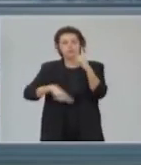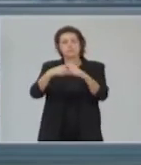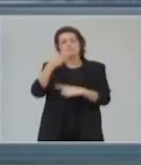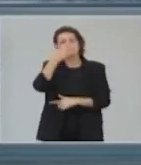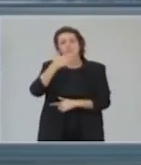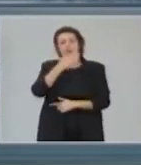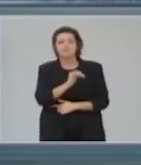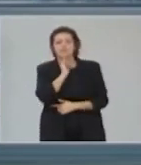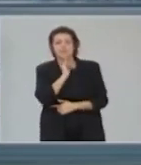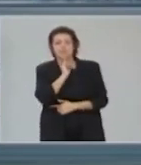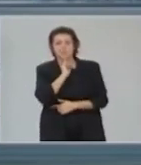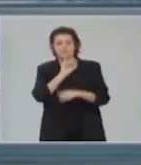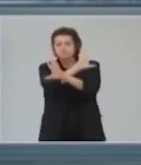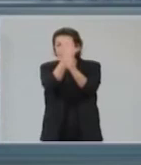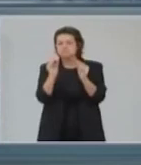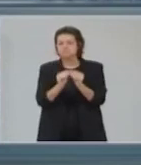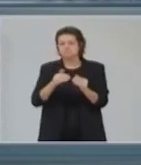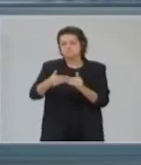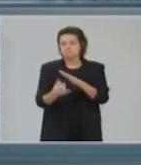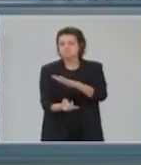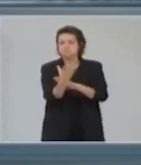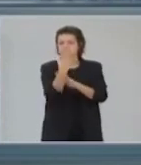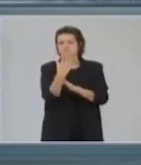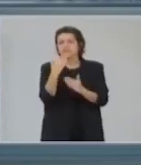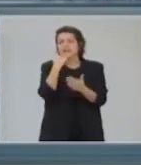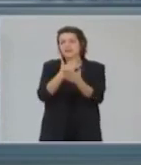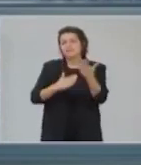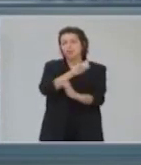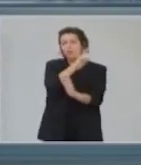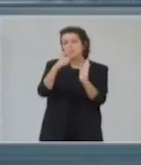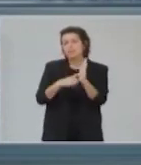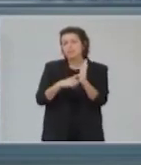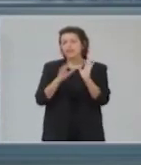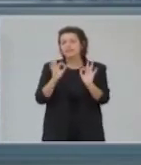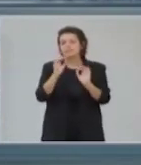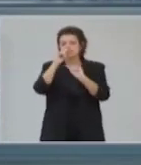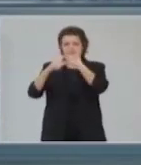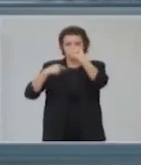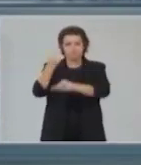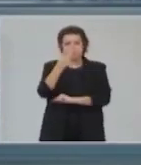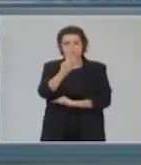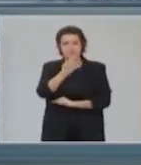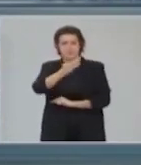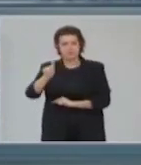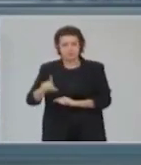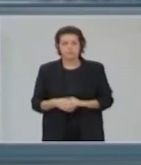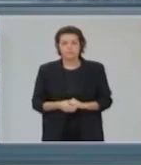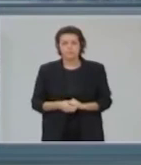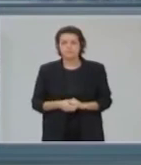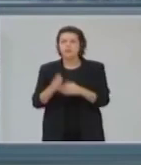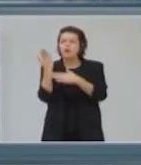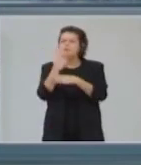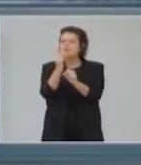de idiomas, que se ejecutará en su mayor parte en el ejercicio 2021. Es una